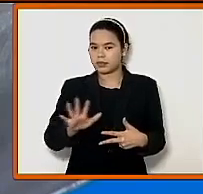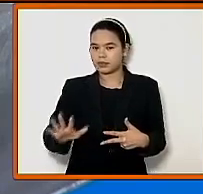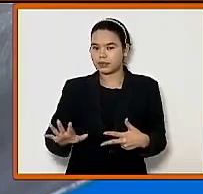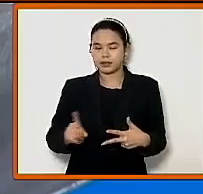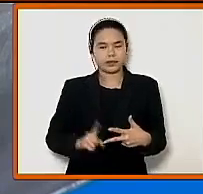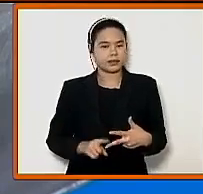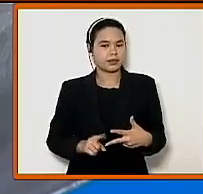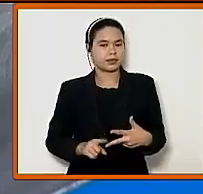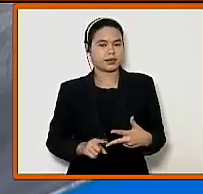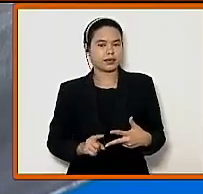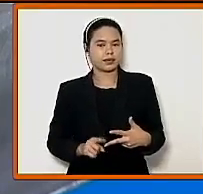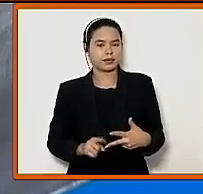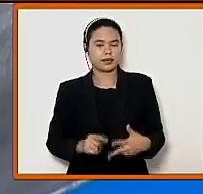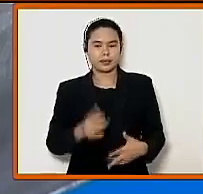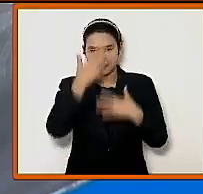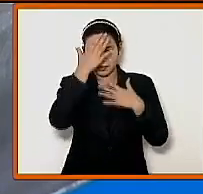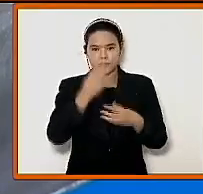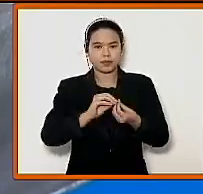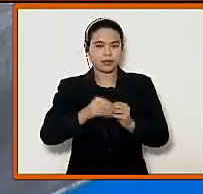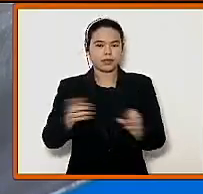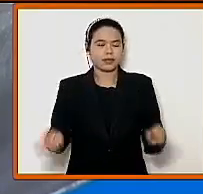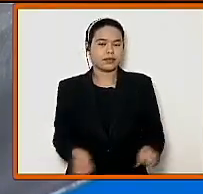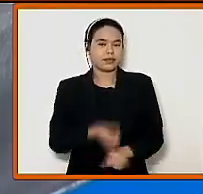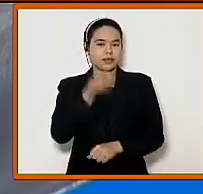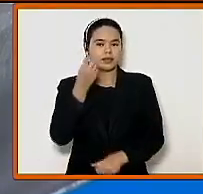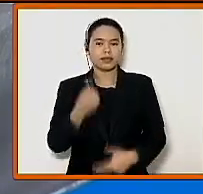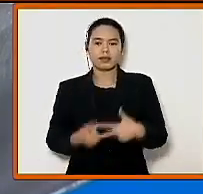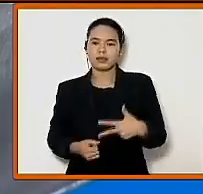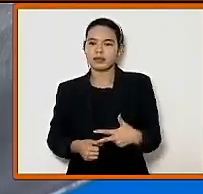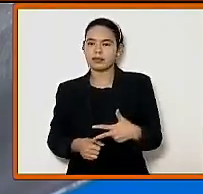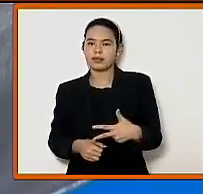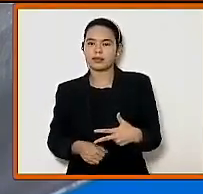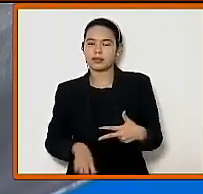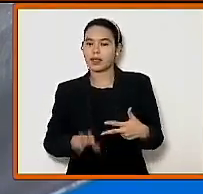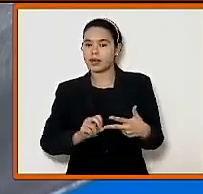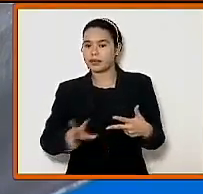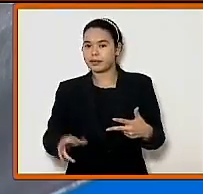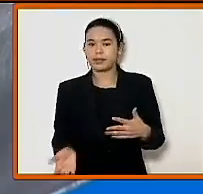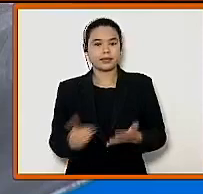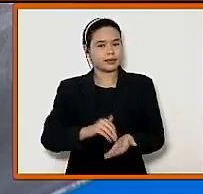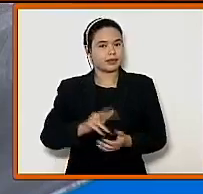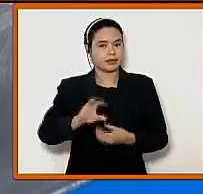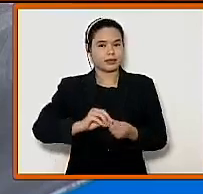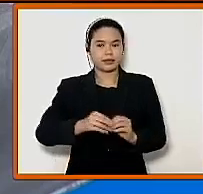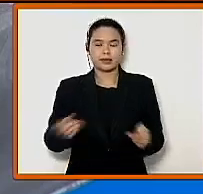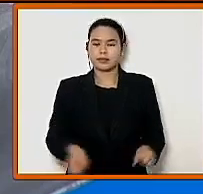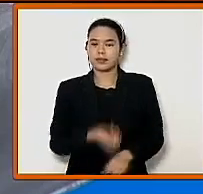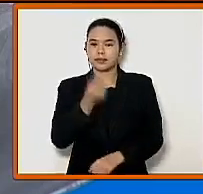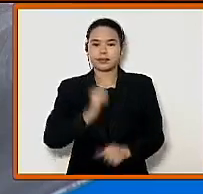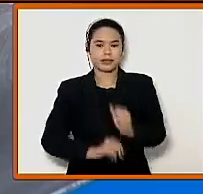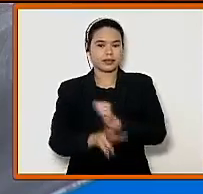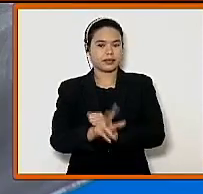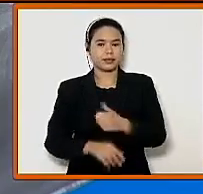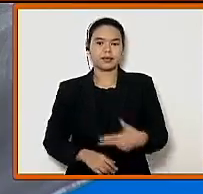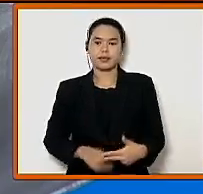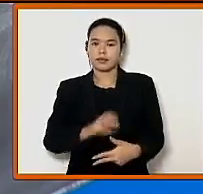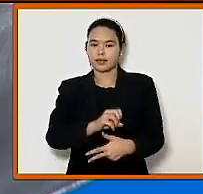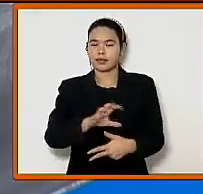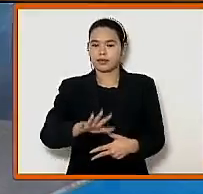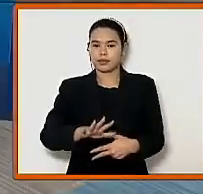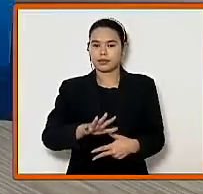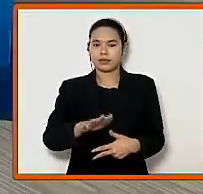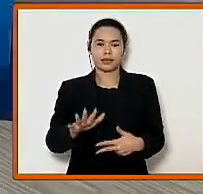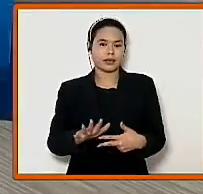55. Tercer y último número favorecido, 03. Los números ganadores en Pega 3 son